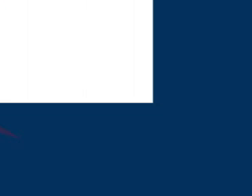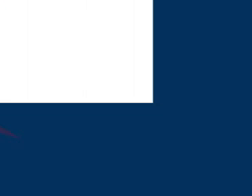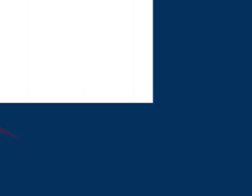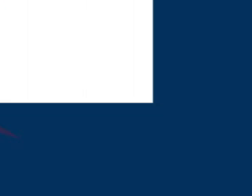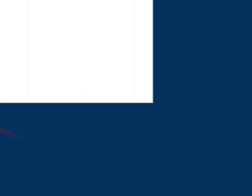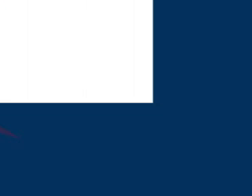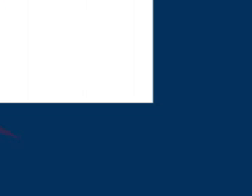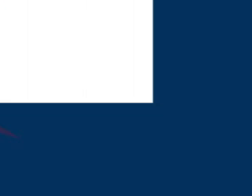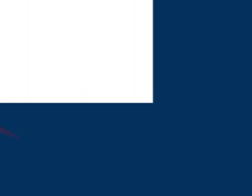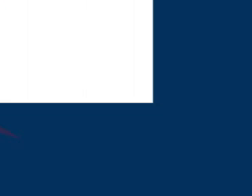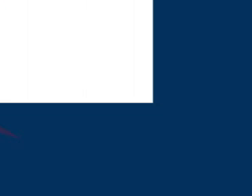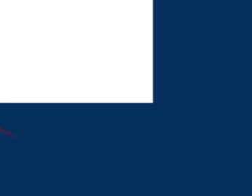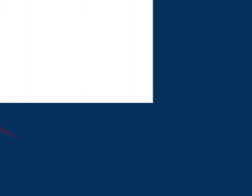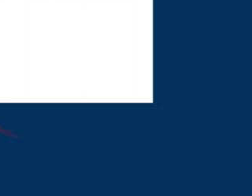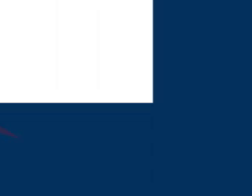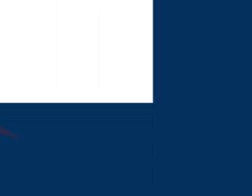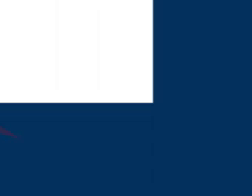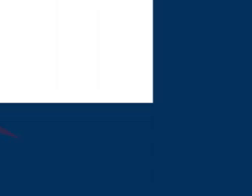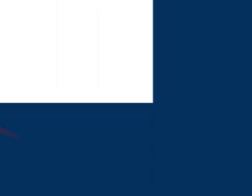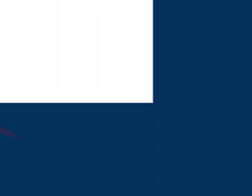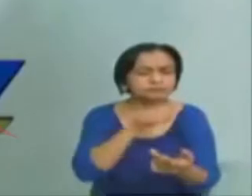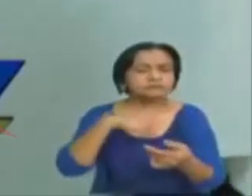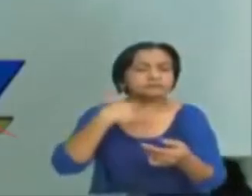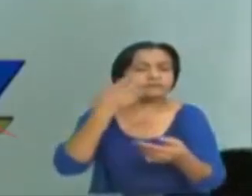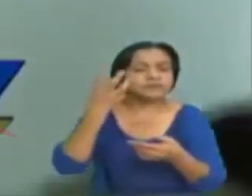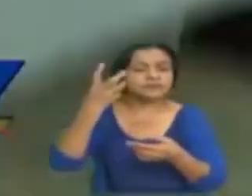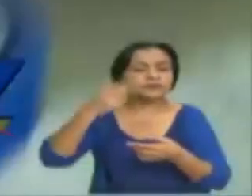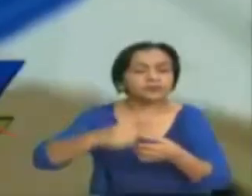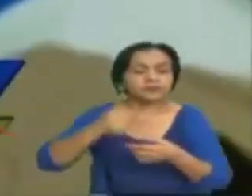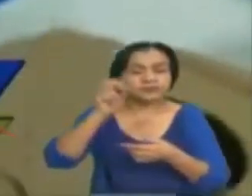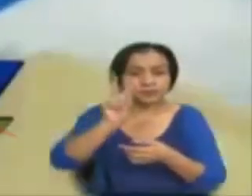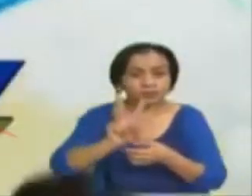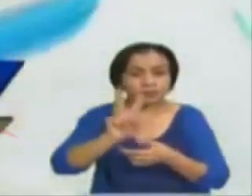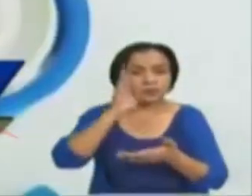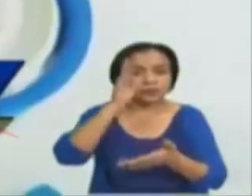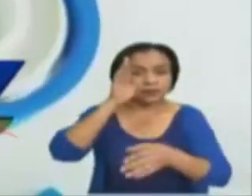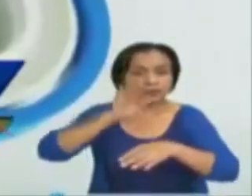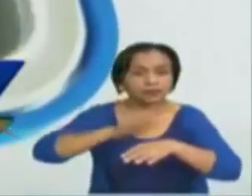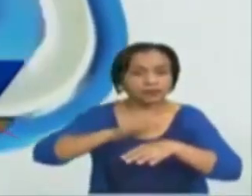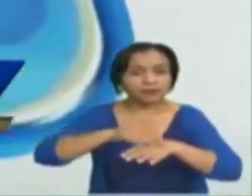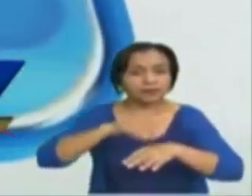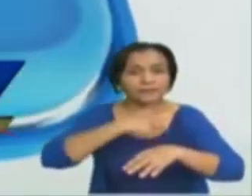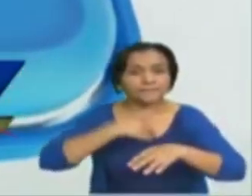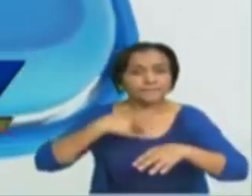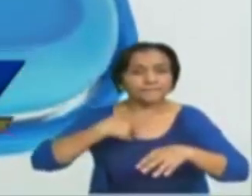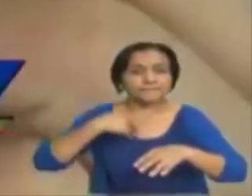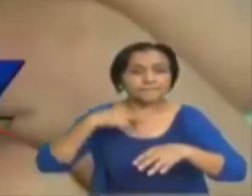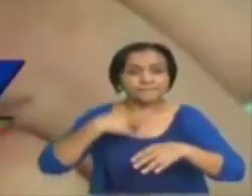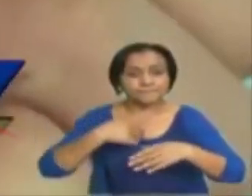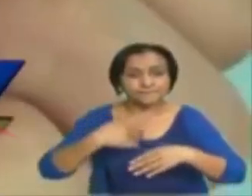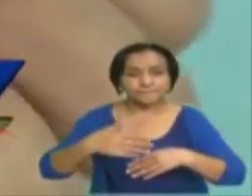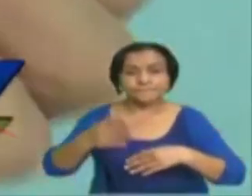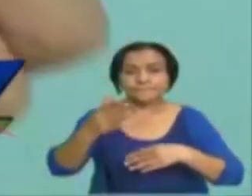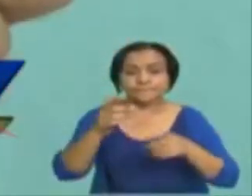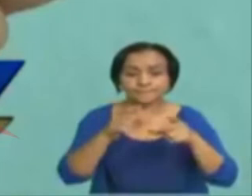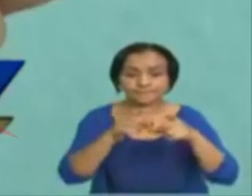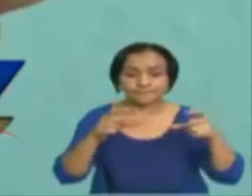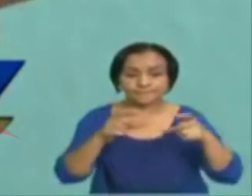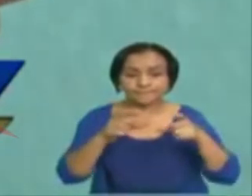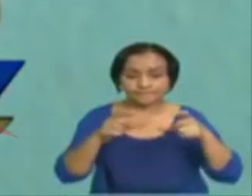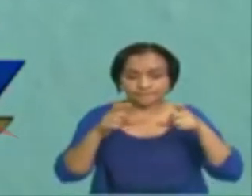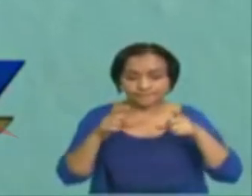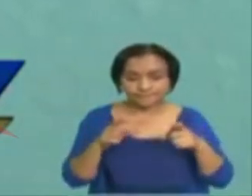Manos, en Mozonte, la Casa Materna. Siempre en temas de salud, Murillo se refirió a que la jornada de vacunación contra la